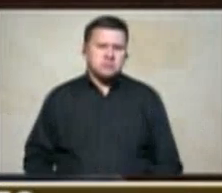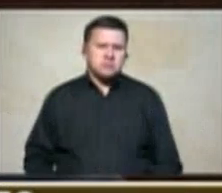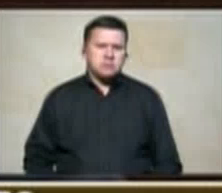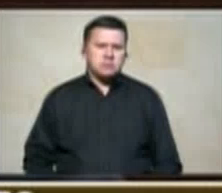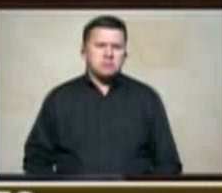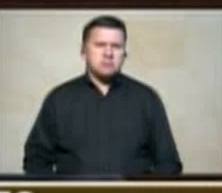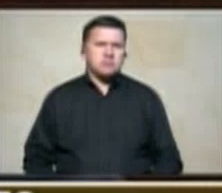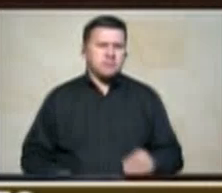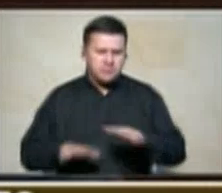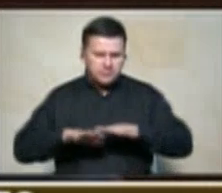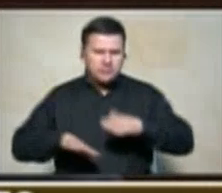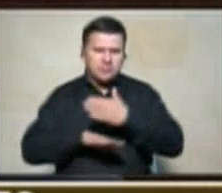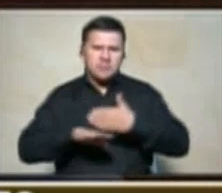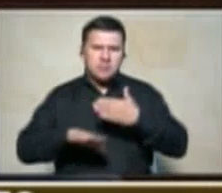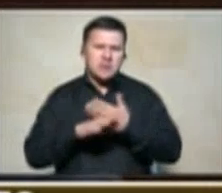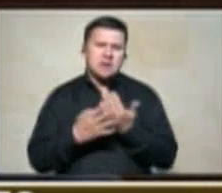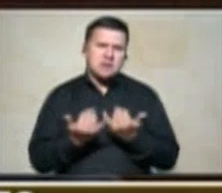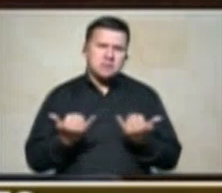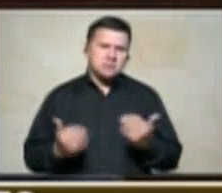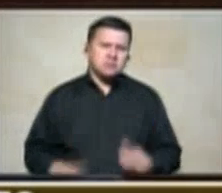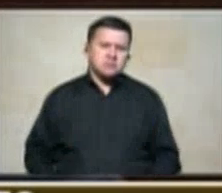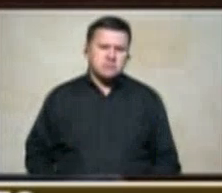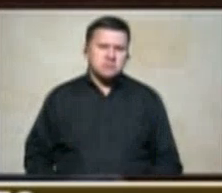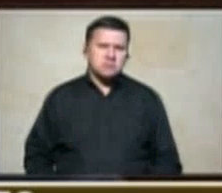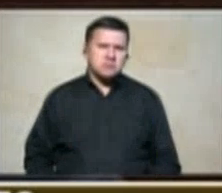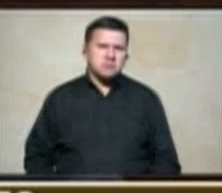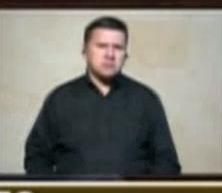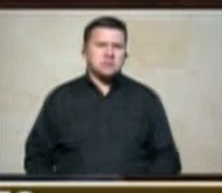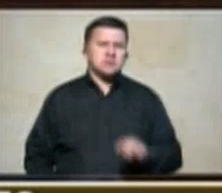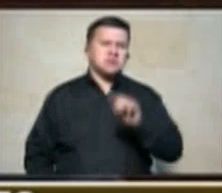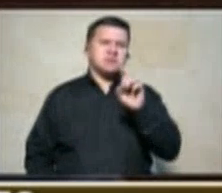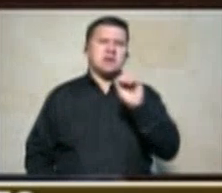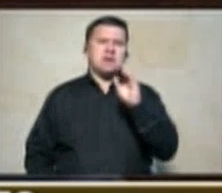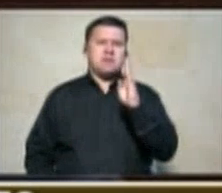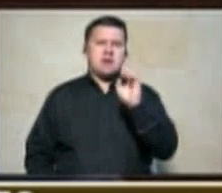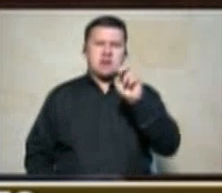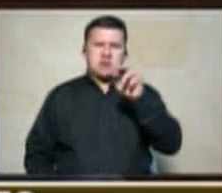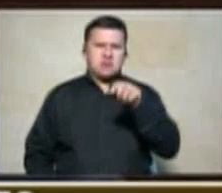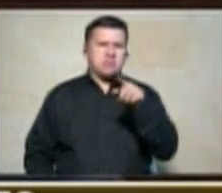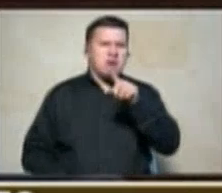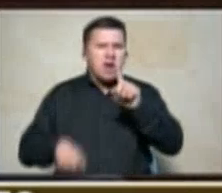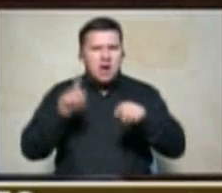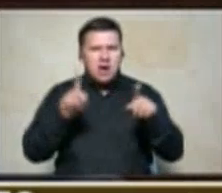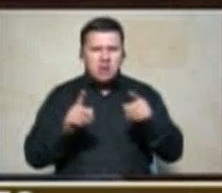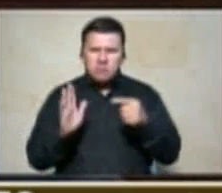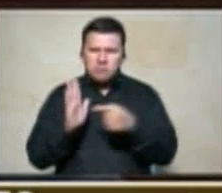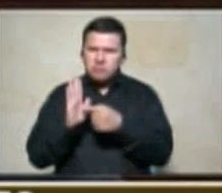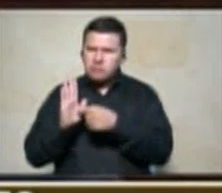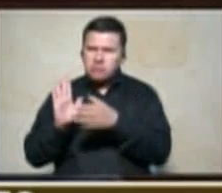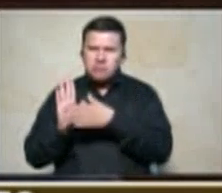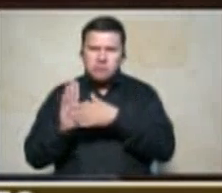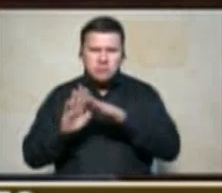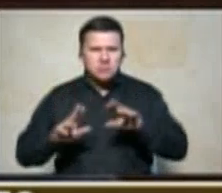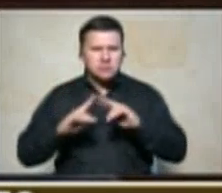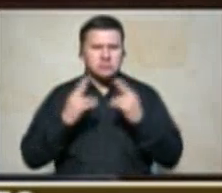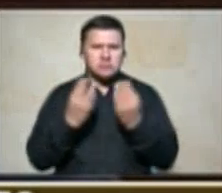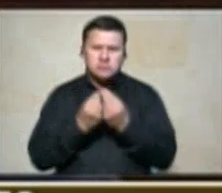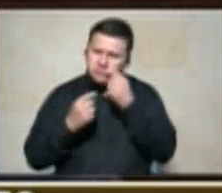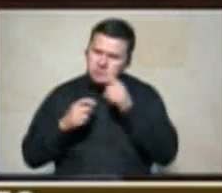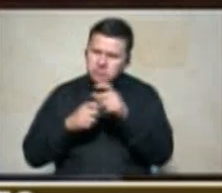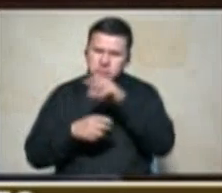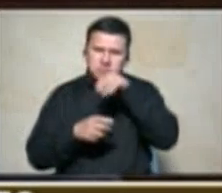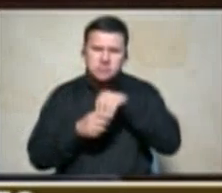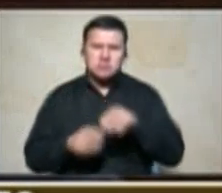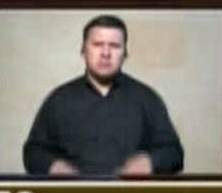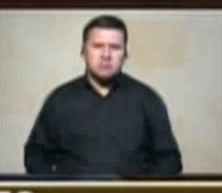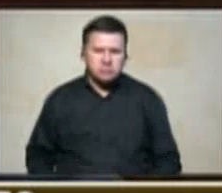Ángel, muchos de los que aparecen allí en esa reunión con el procurador, pues aparecen comprando tierras a